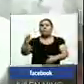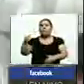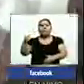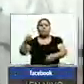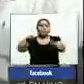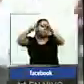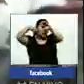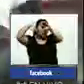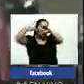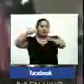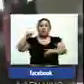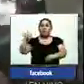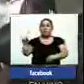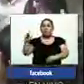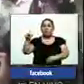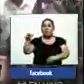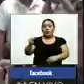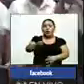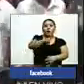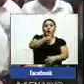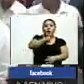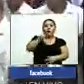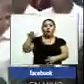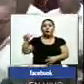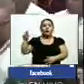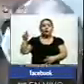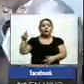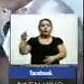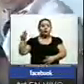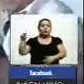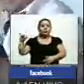Fiscalía. Con imágenes de Juan Castellanos, Antonio Valladares, Noticiero Hechos.